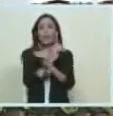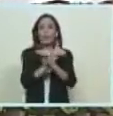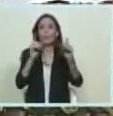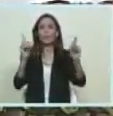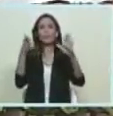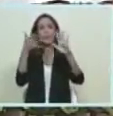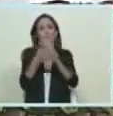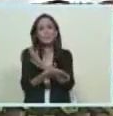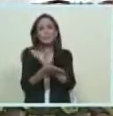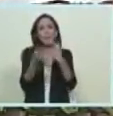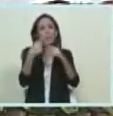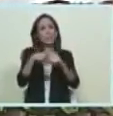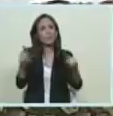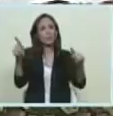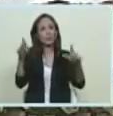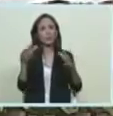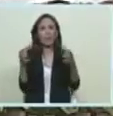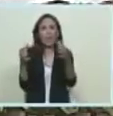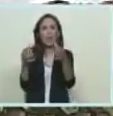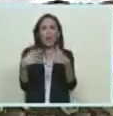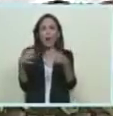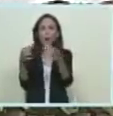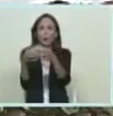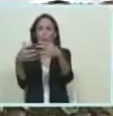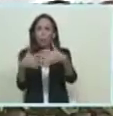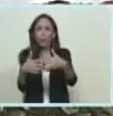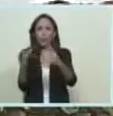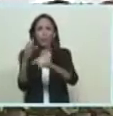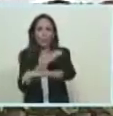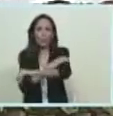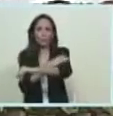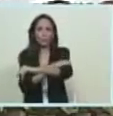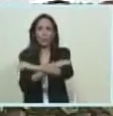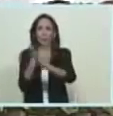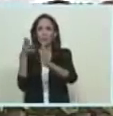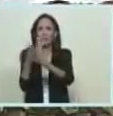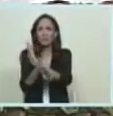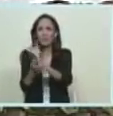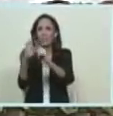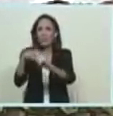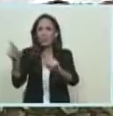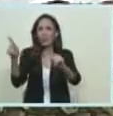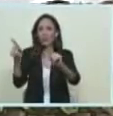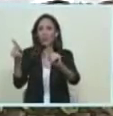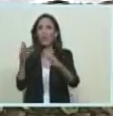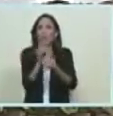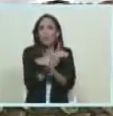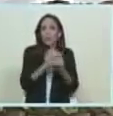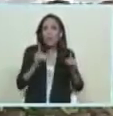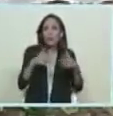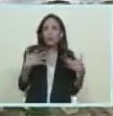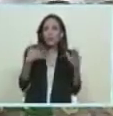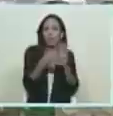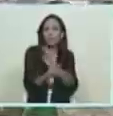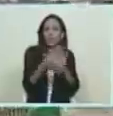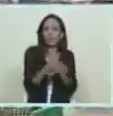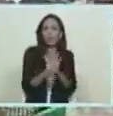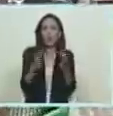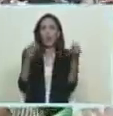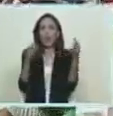es muy distinto al concepto de la oligarquía y de la burguesía. Nuestra democracia no debe ser